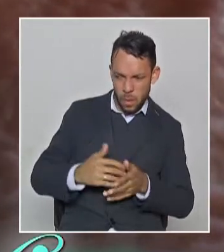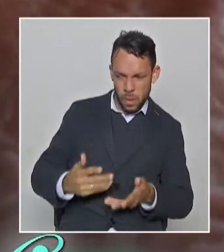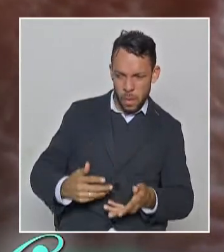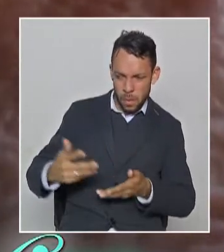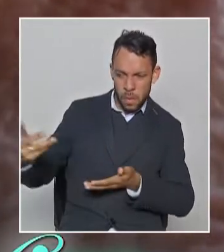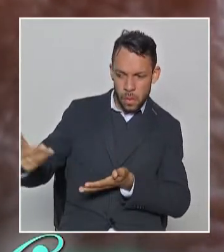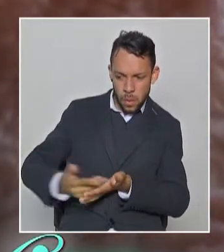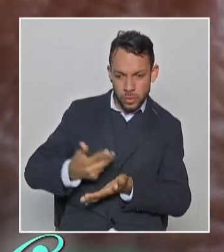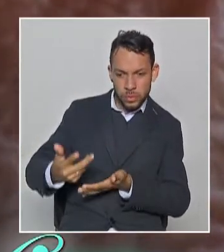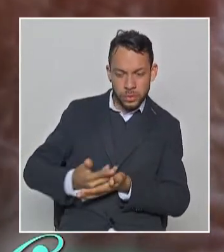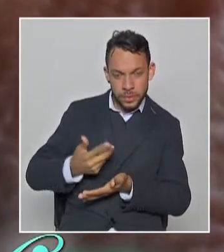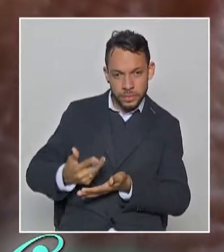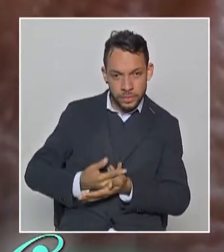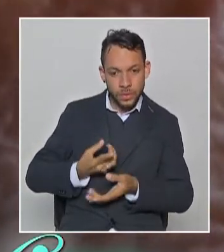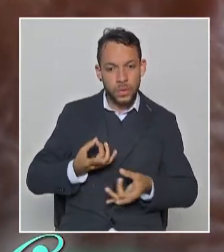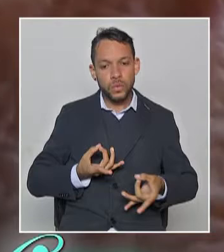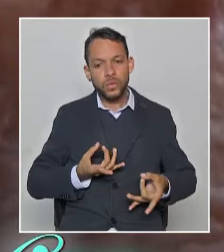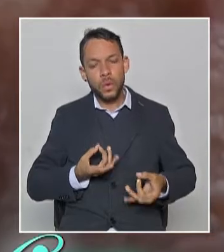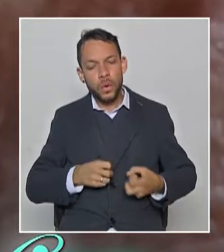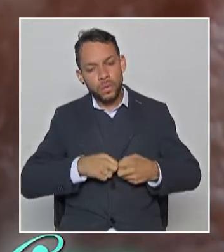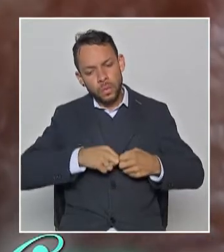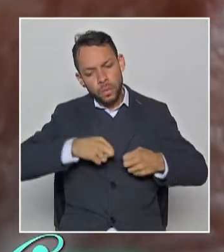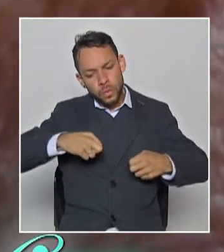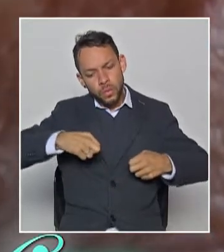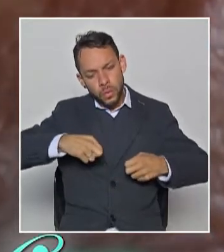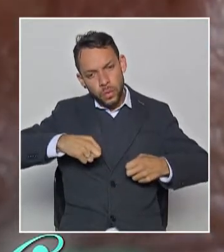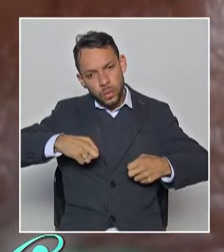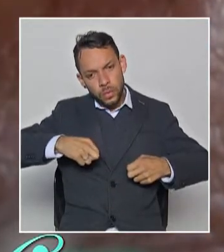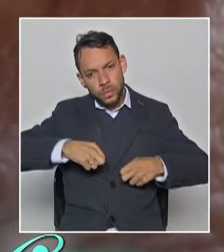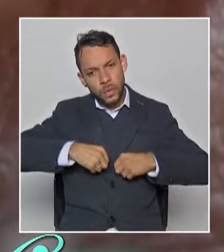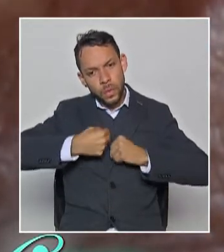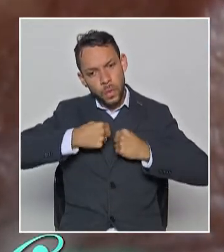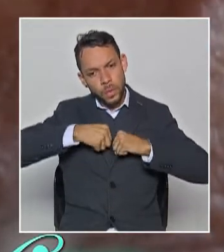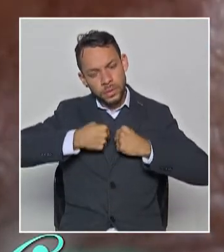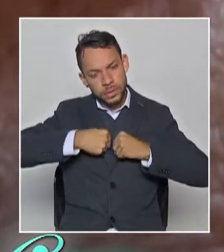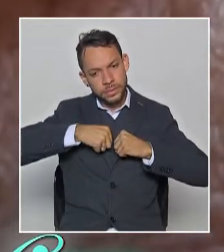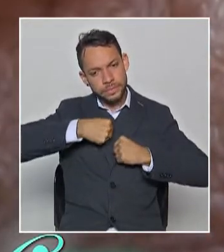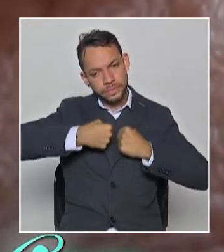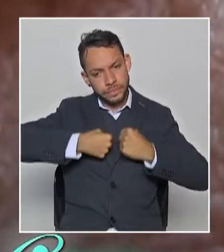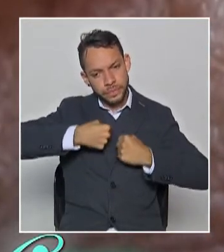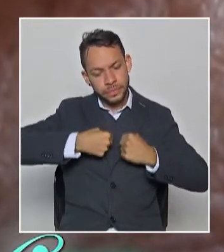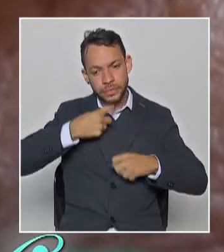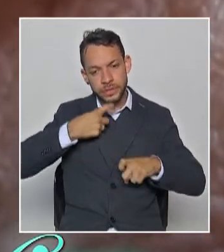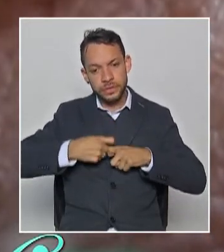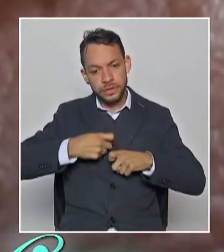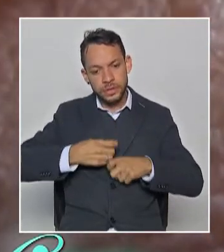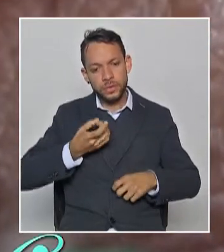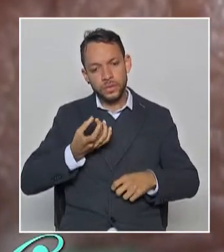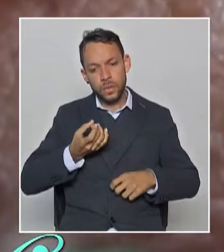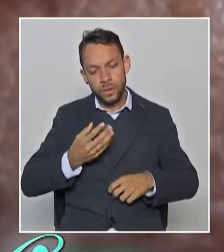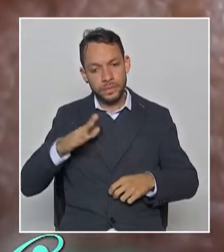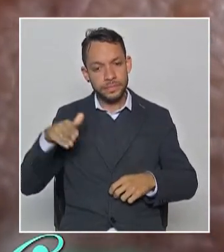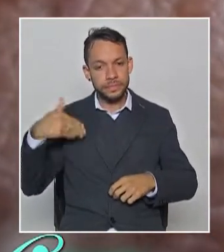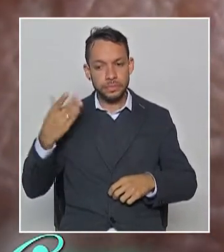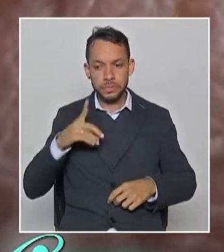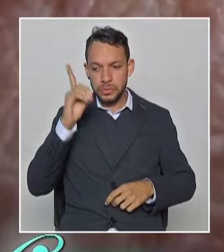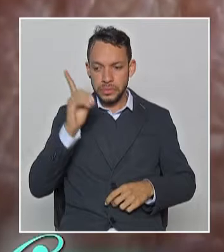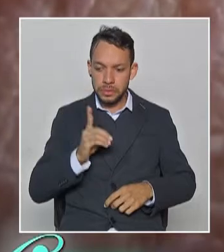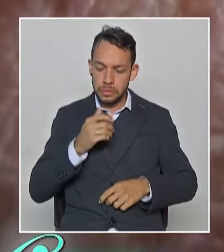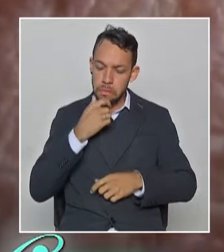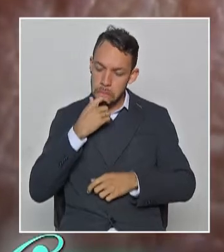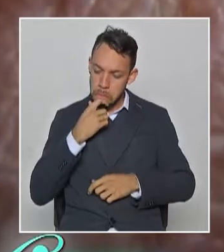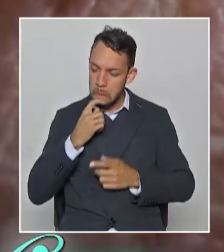porque tenía algún dolor de articulación en una rodilla y al fin me decidí en un principio